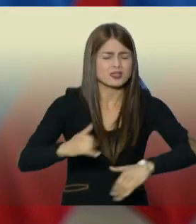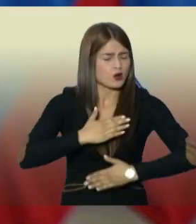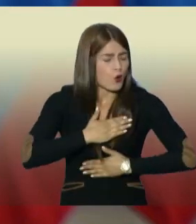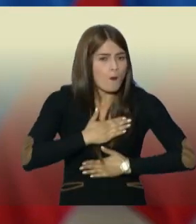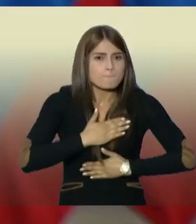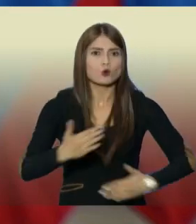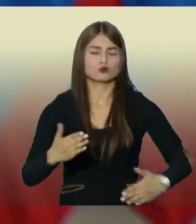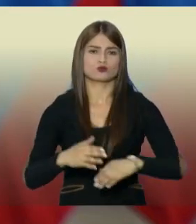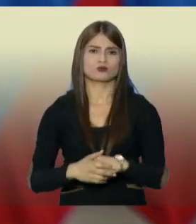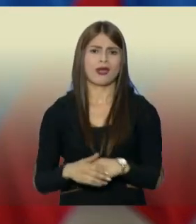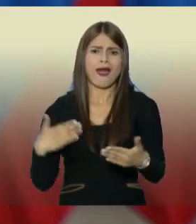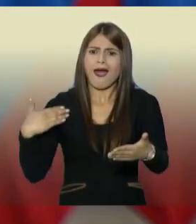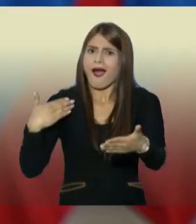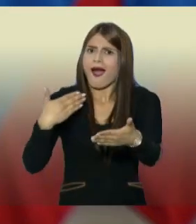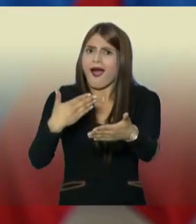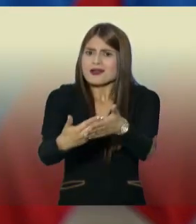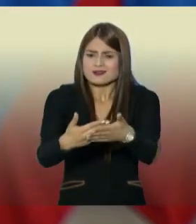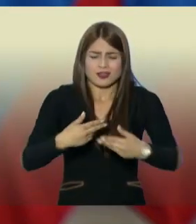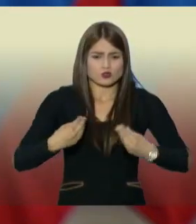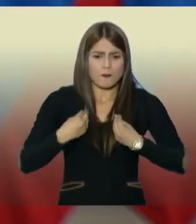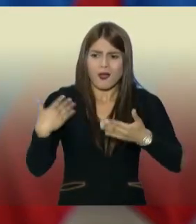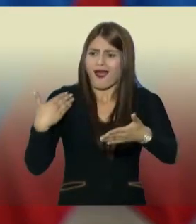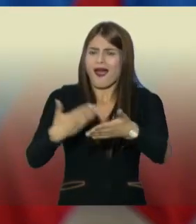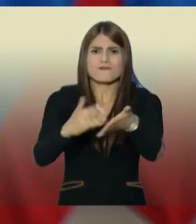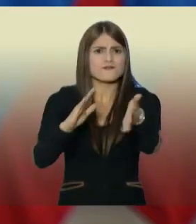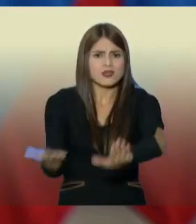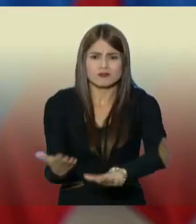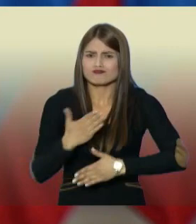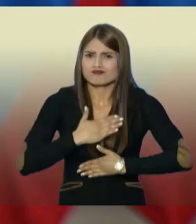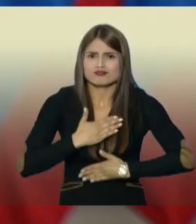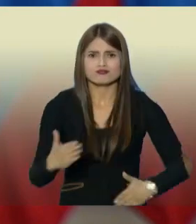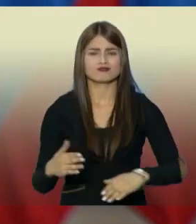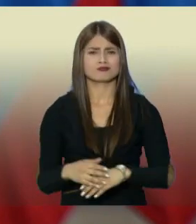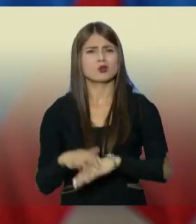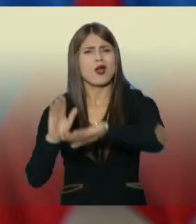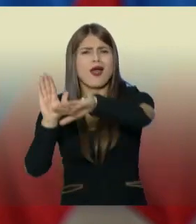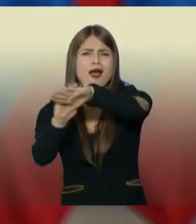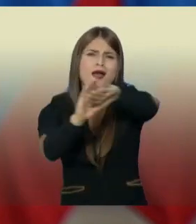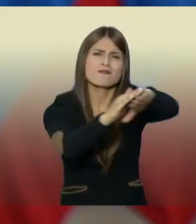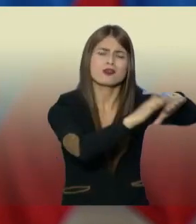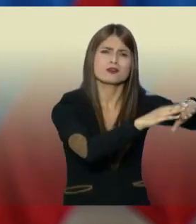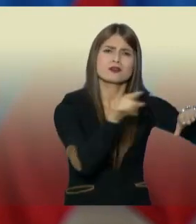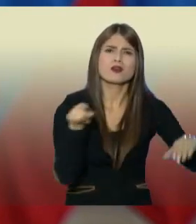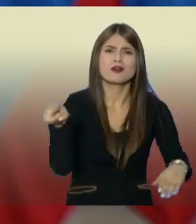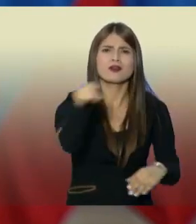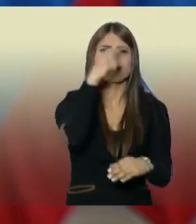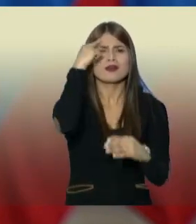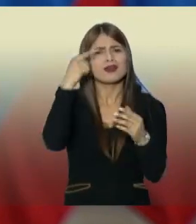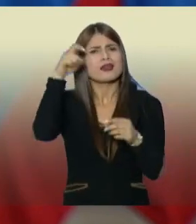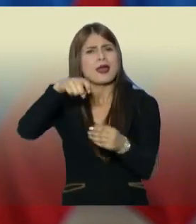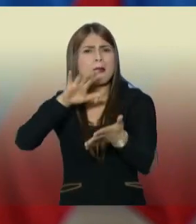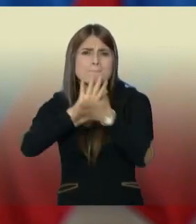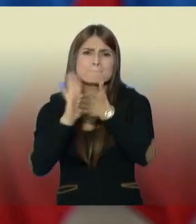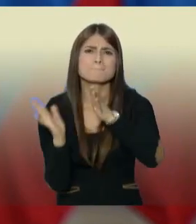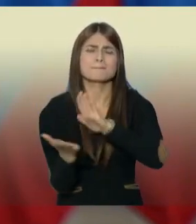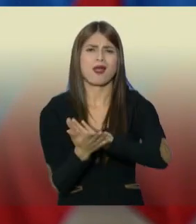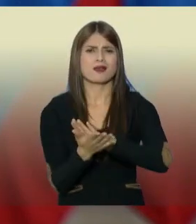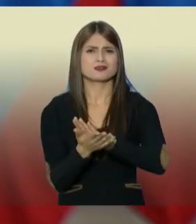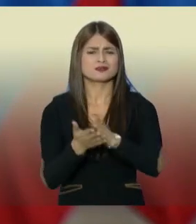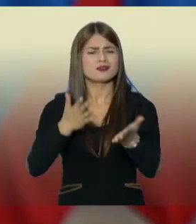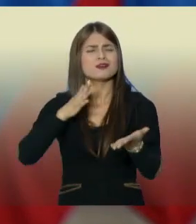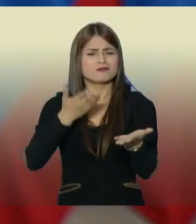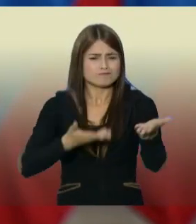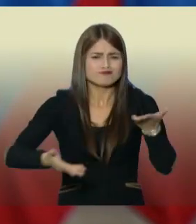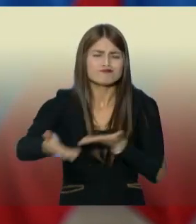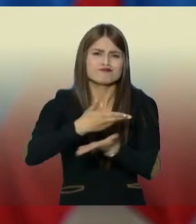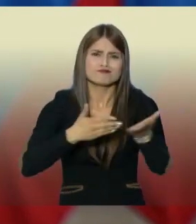vida Los invito a todos a que respondan al llamado a la paz y a la reconciliación Somos